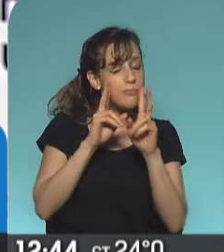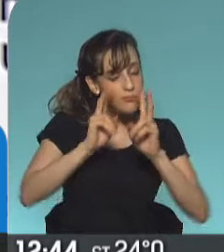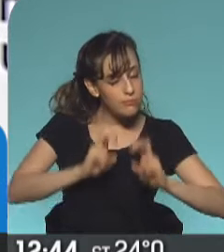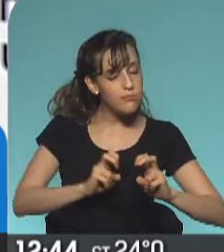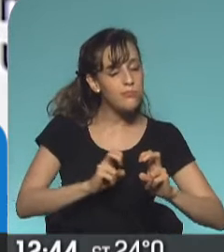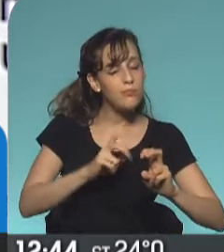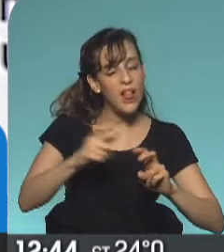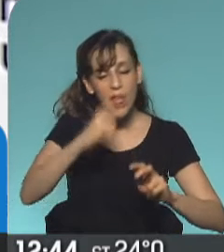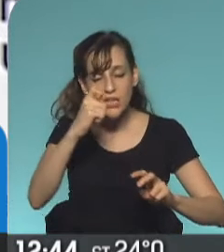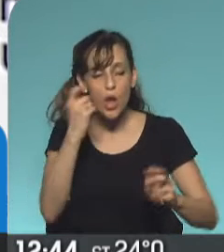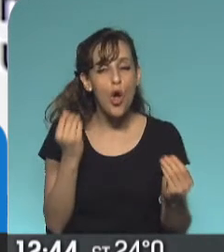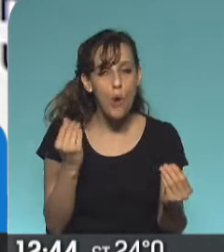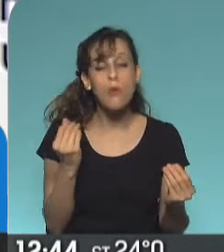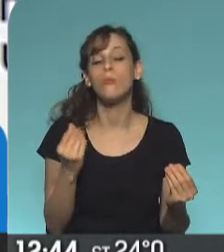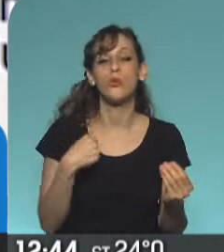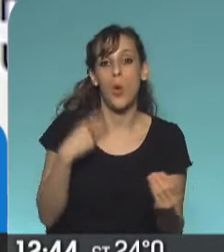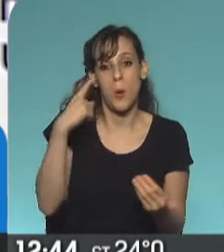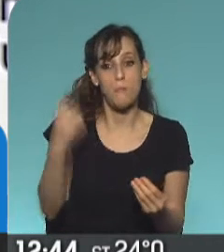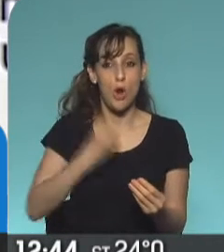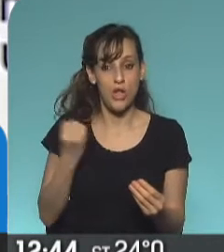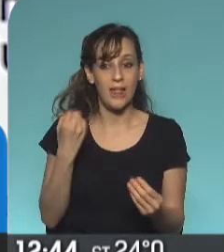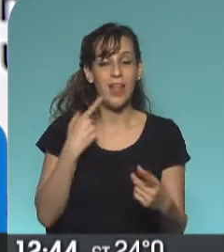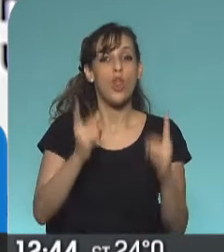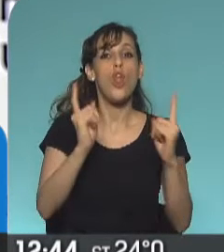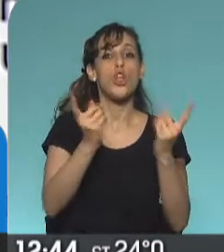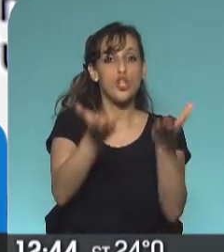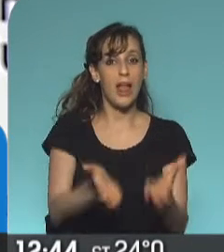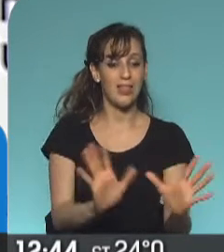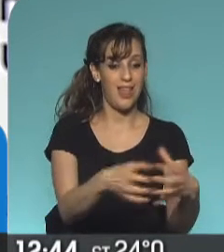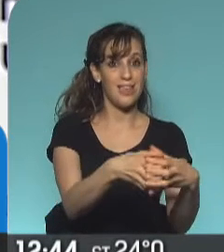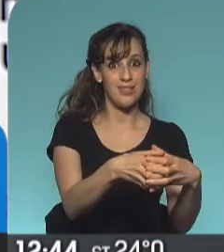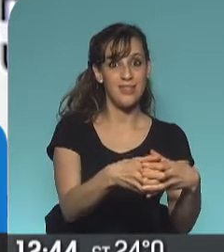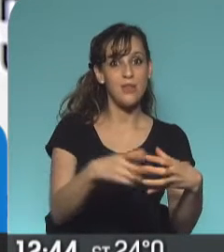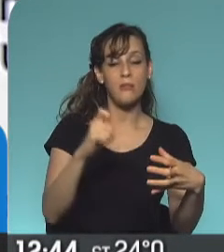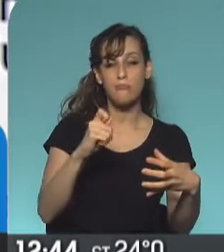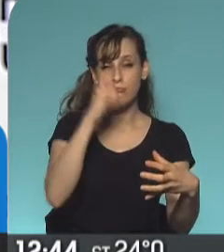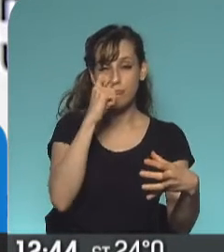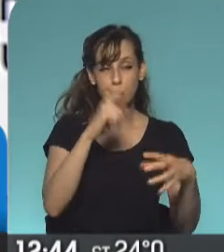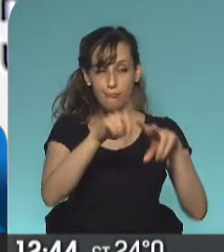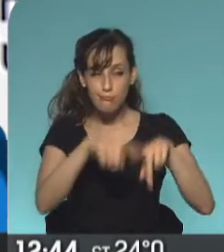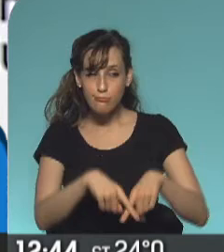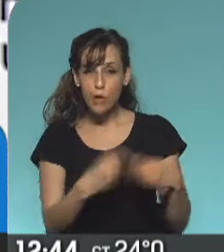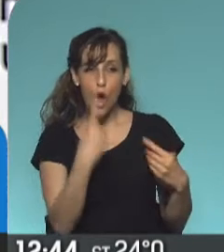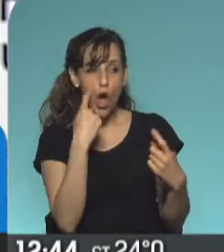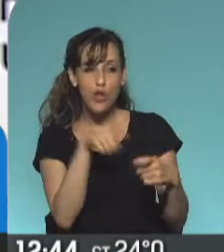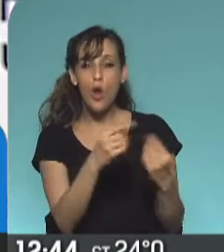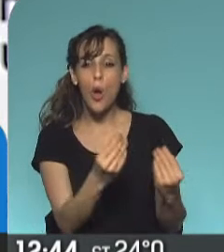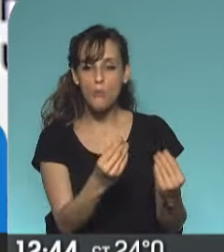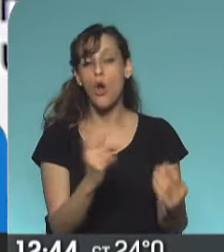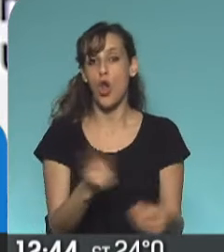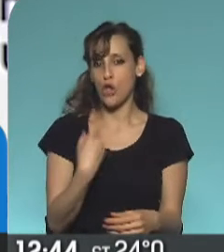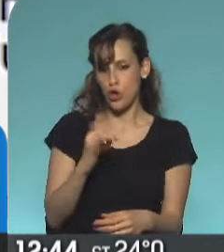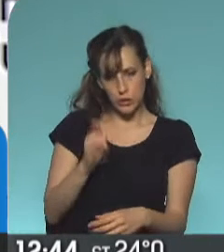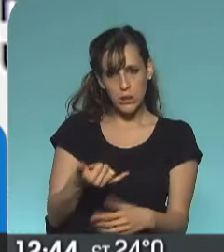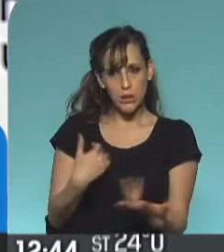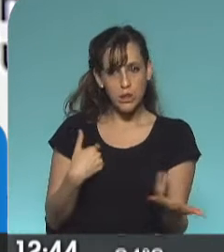dialogar sobre la estrategia de testeo de los docentes y nosotros estamos por supuesto dispuestos a explicarle a la justicia